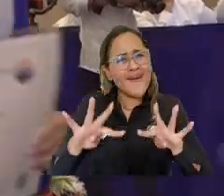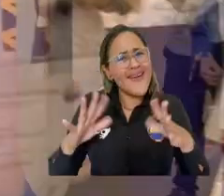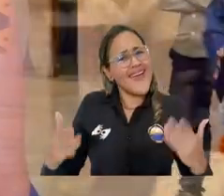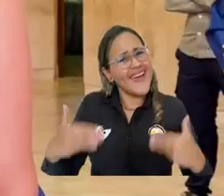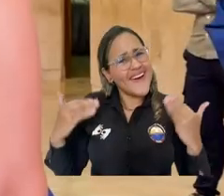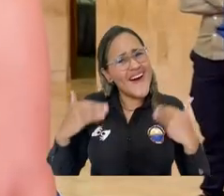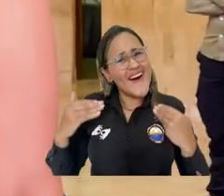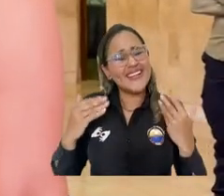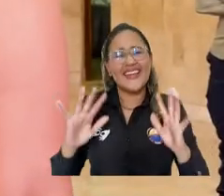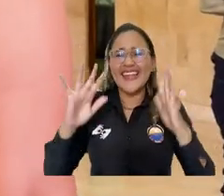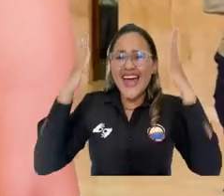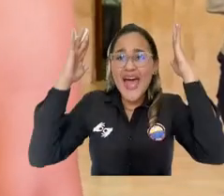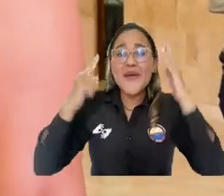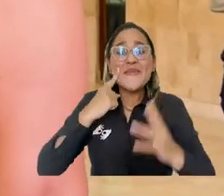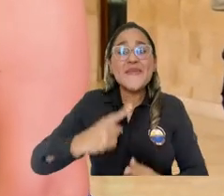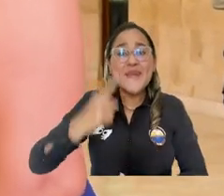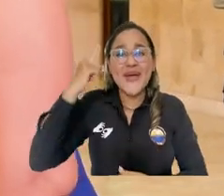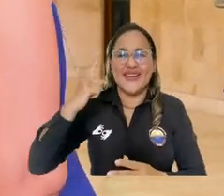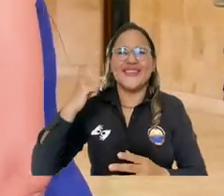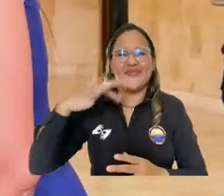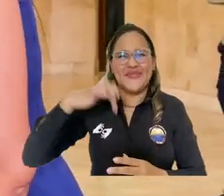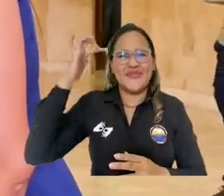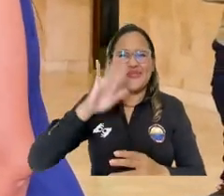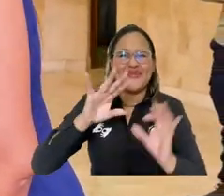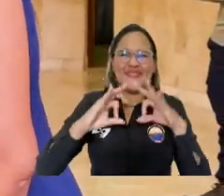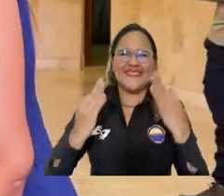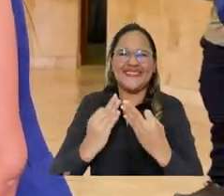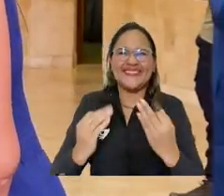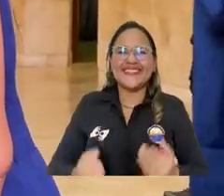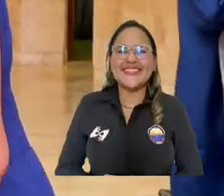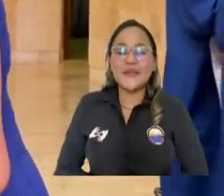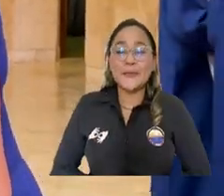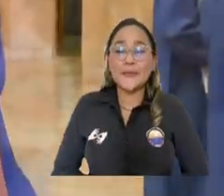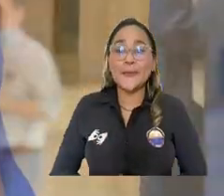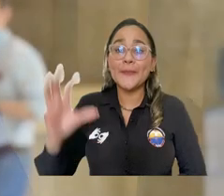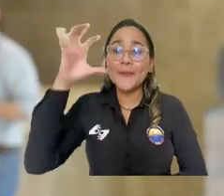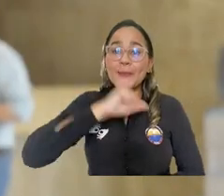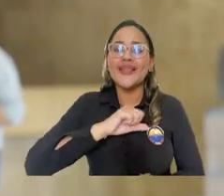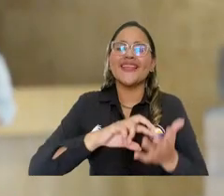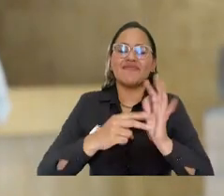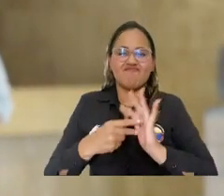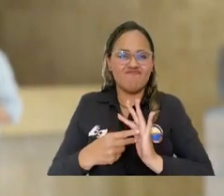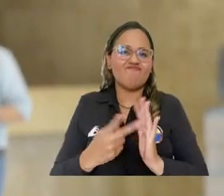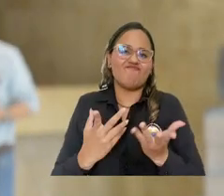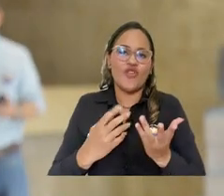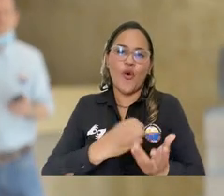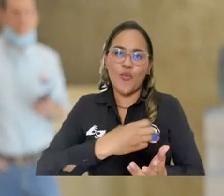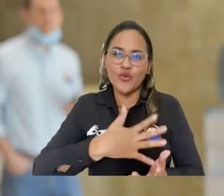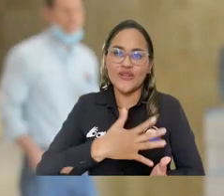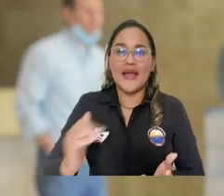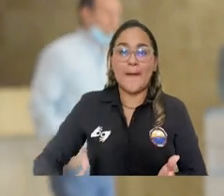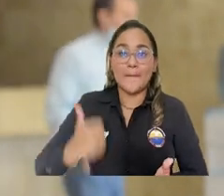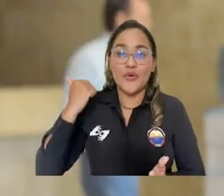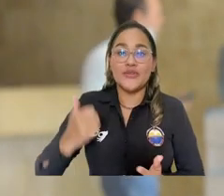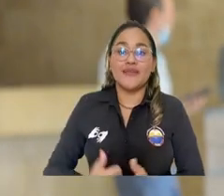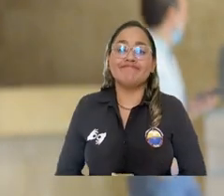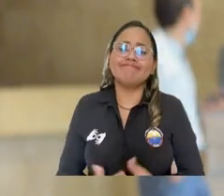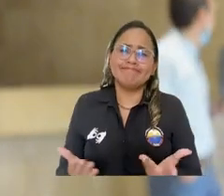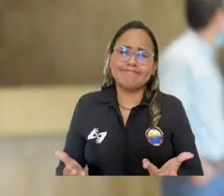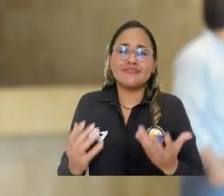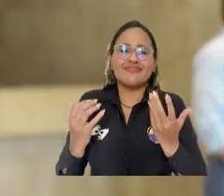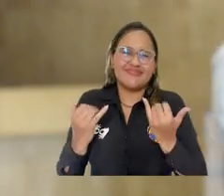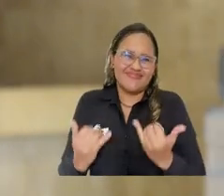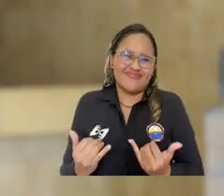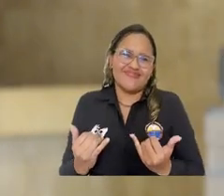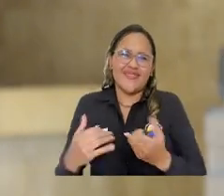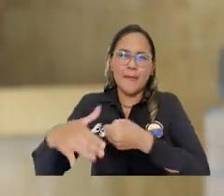hijo de su familia se convirtió en el primer profesional de su hogar un ejemplo de de aprovechar las oportunidades